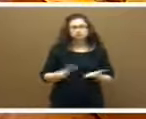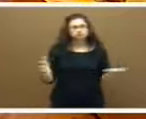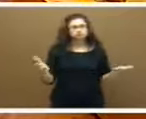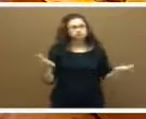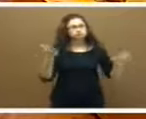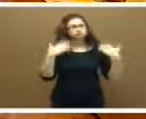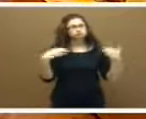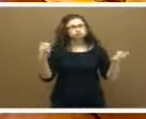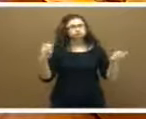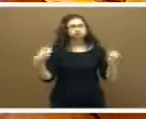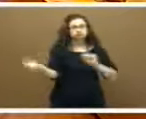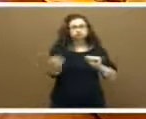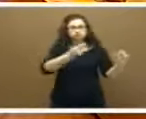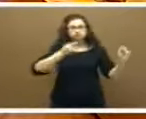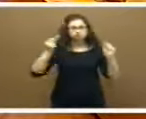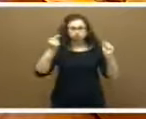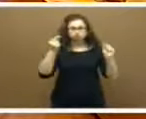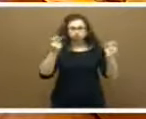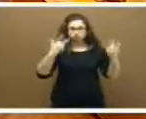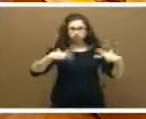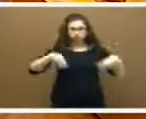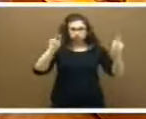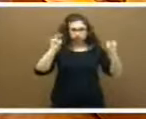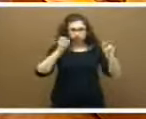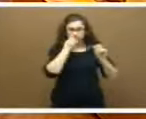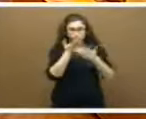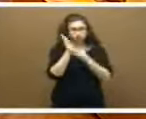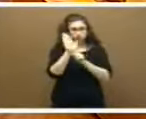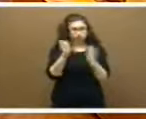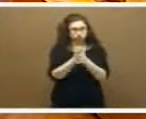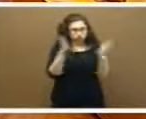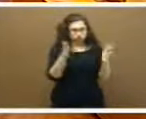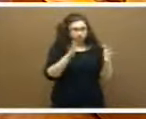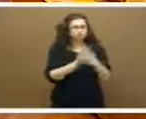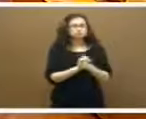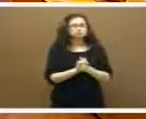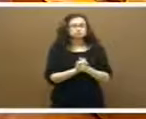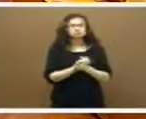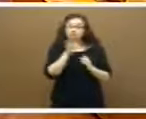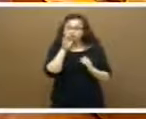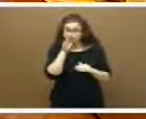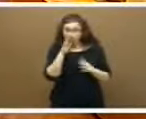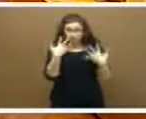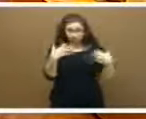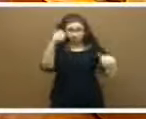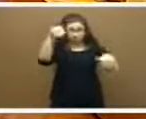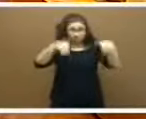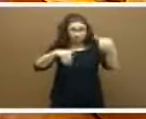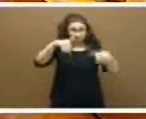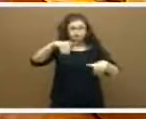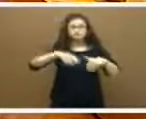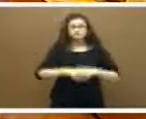Señorías, una vez concluido el debate de la presente propuesta de impulso, la someto a la consideración de la